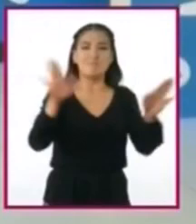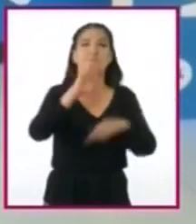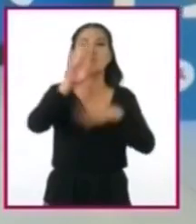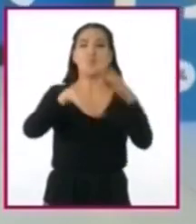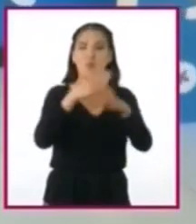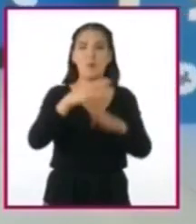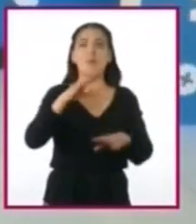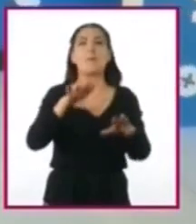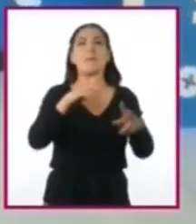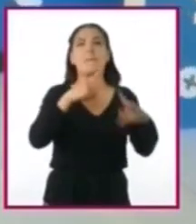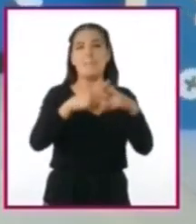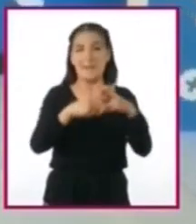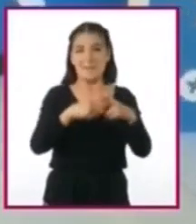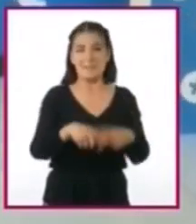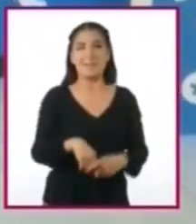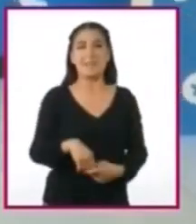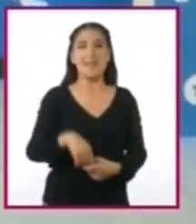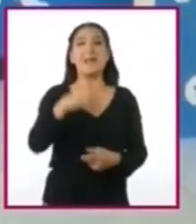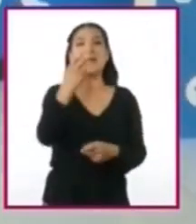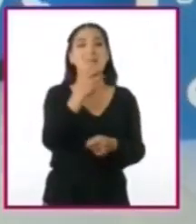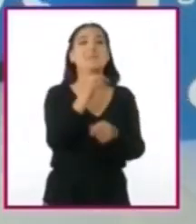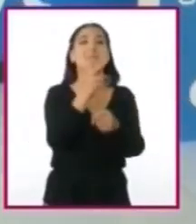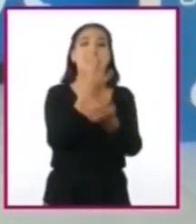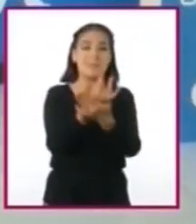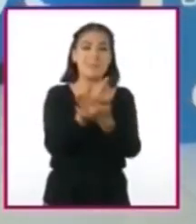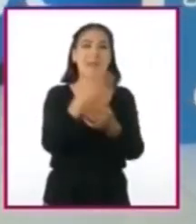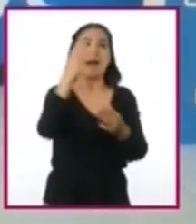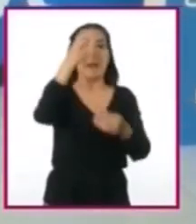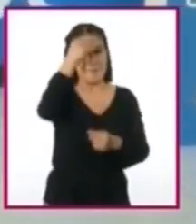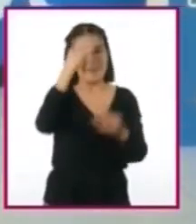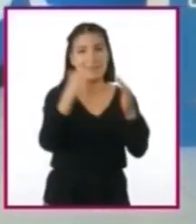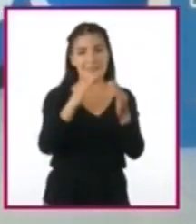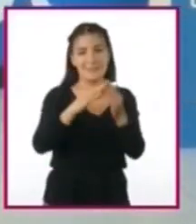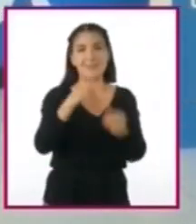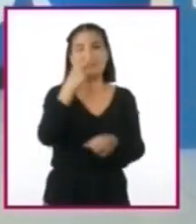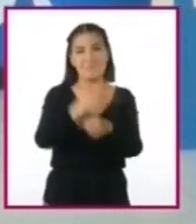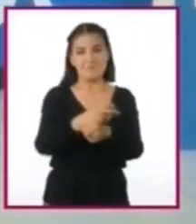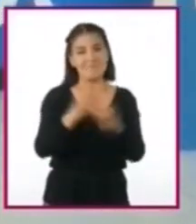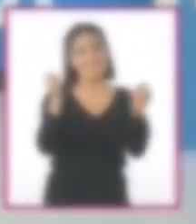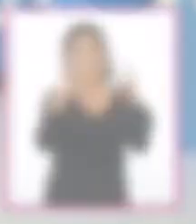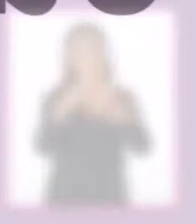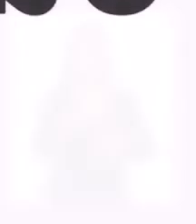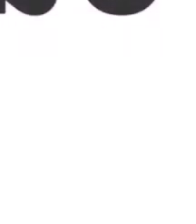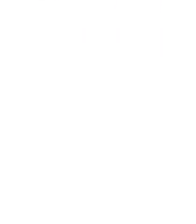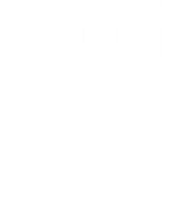Los esperamos en Aprende en Casa 2. ¡Hasta la próxima!